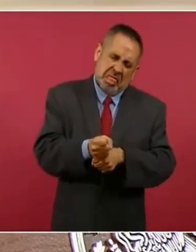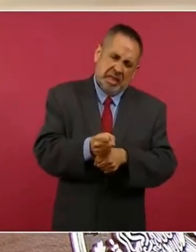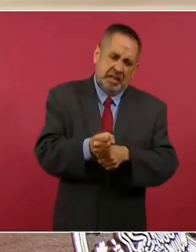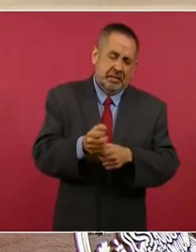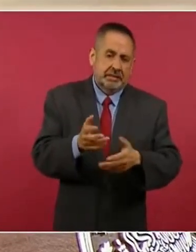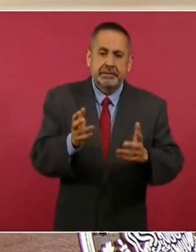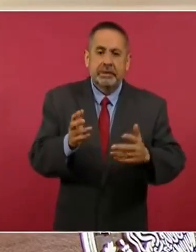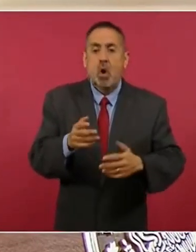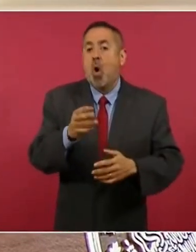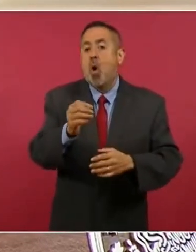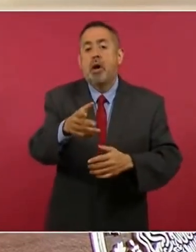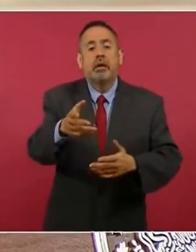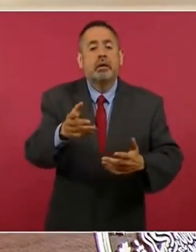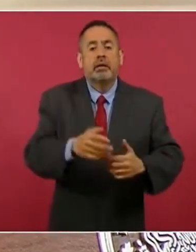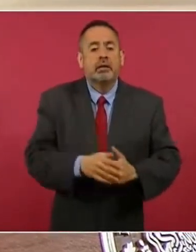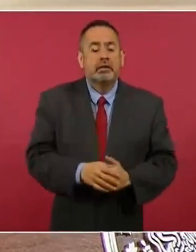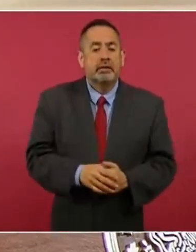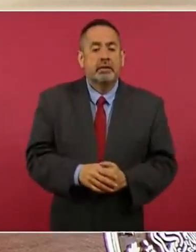Bueno,